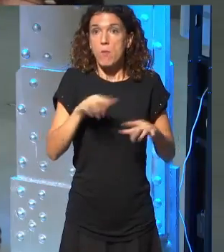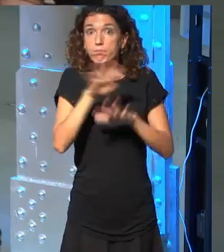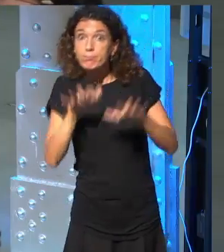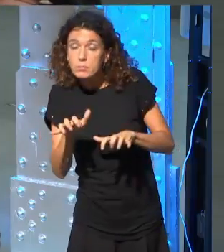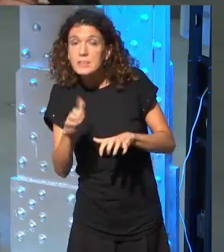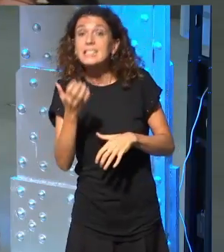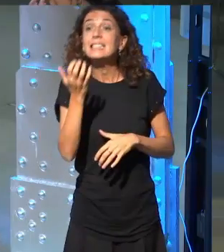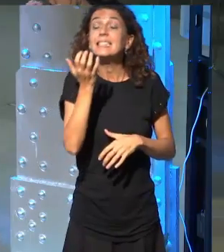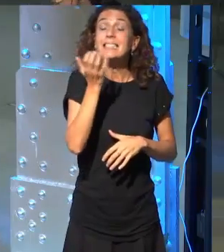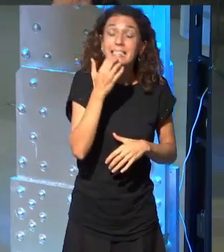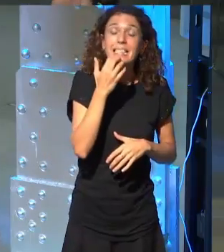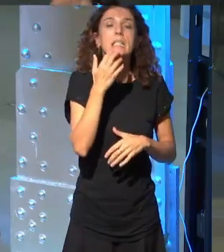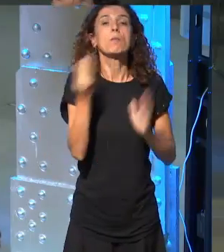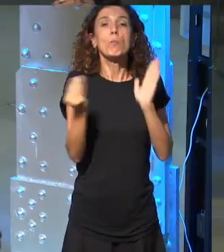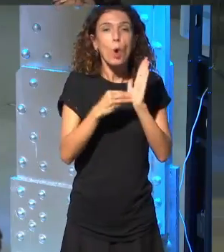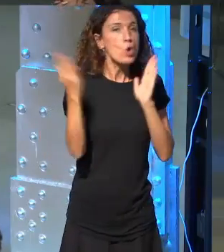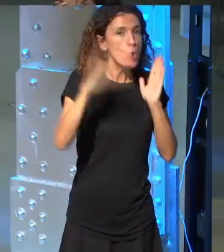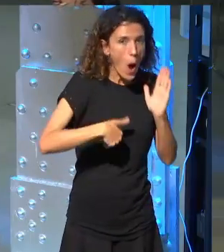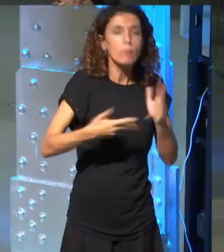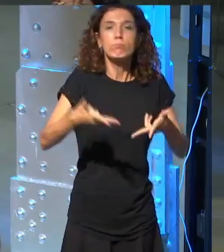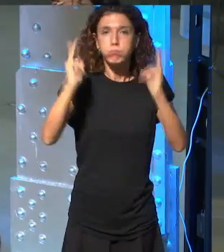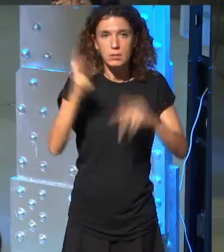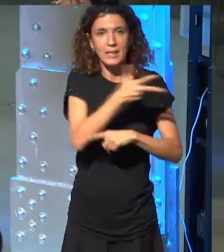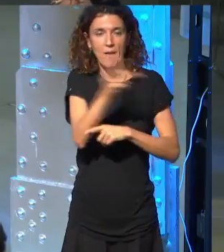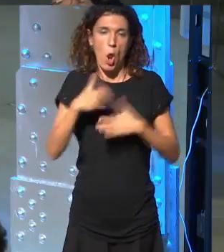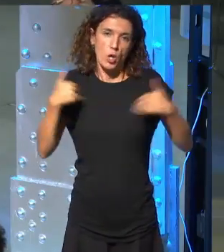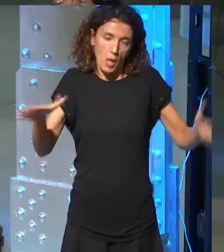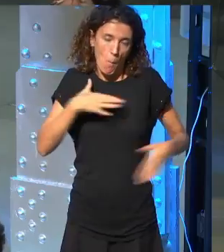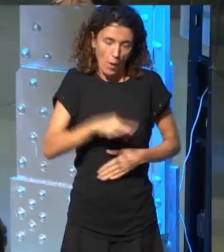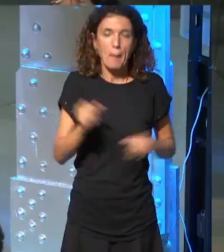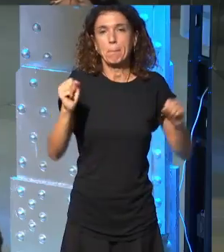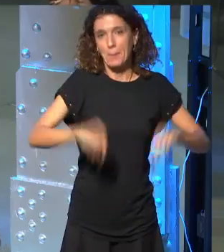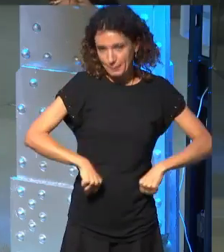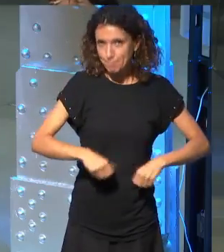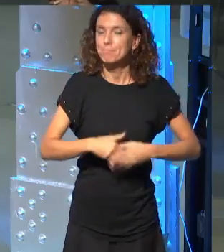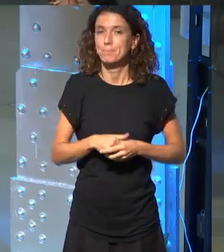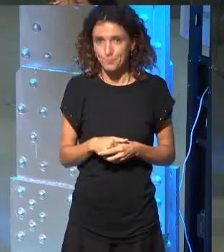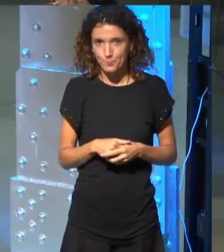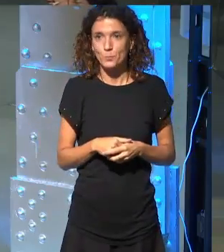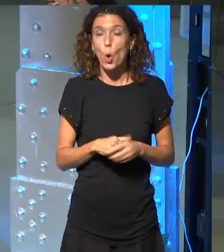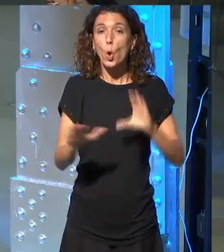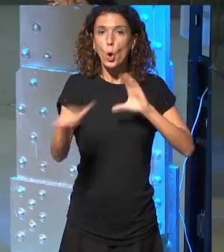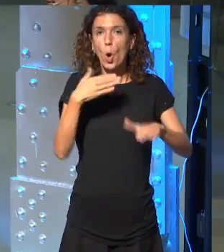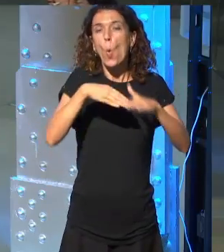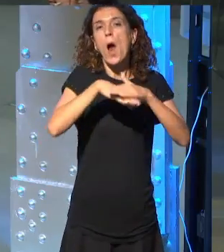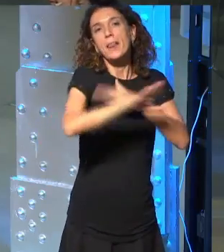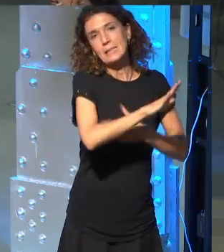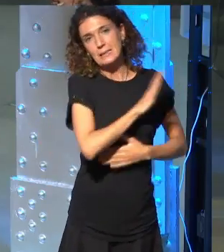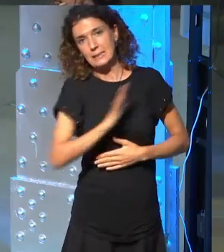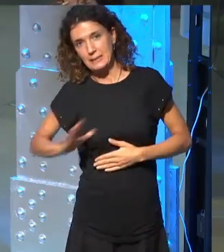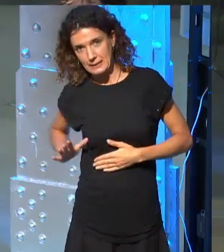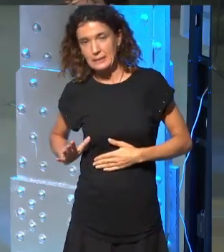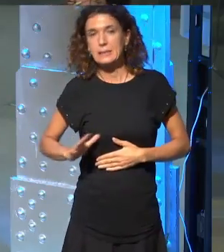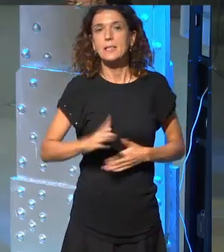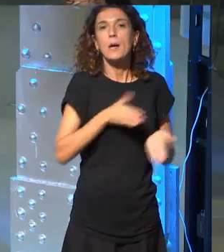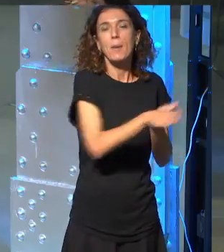Si no lo estaba, tienes todo mi permiso. Y dije, hostia, vale, guay. Y tú guardaste el correo por teléfono. Sí. No, lo